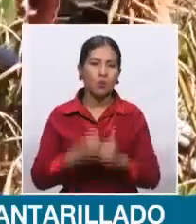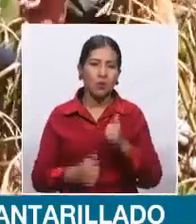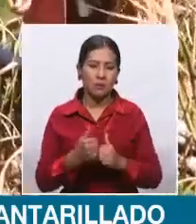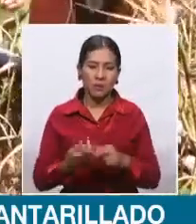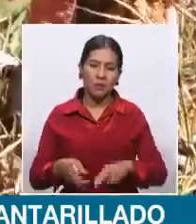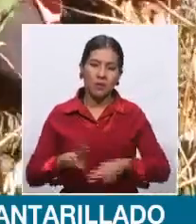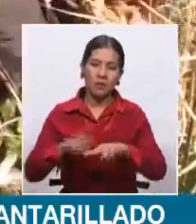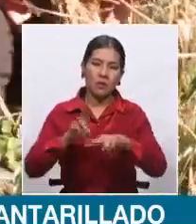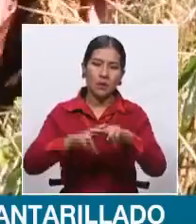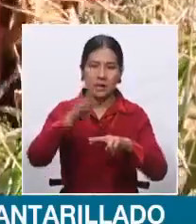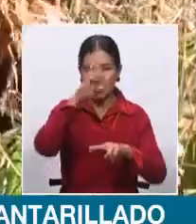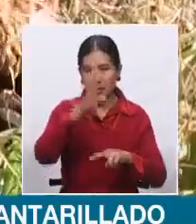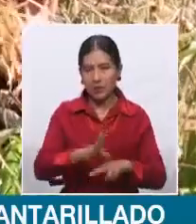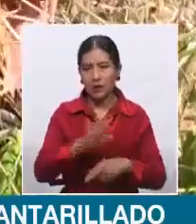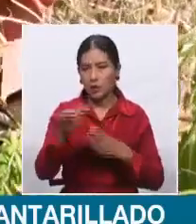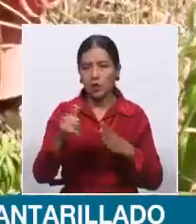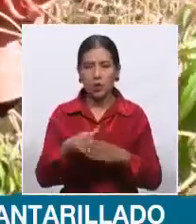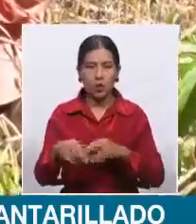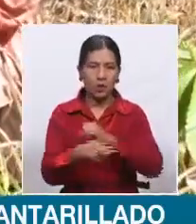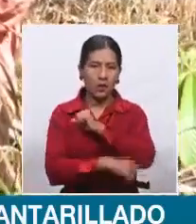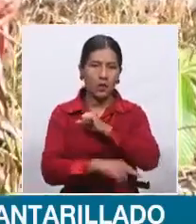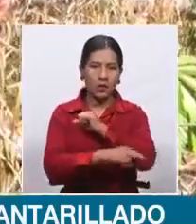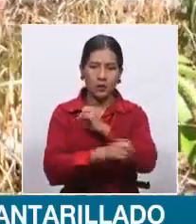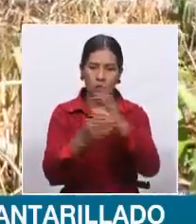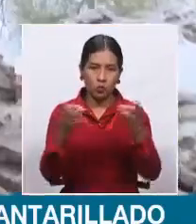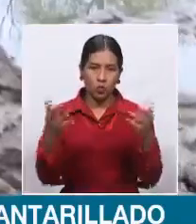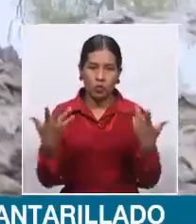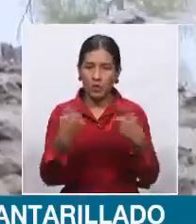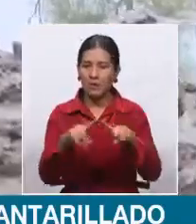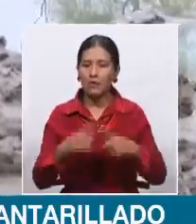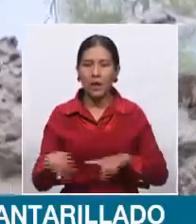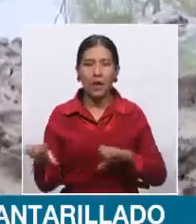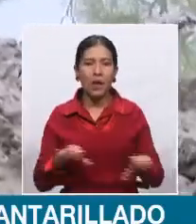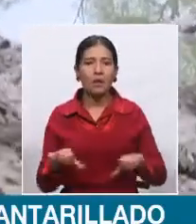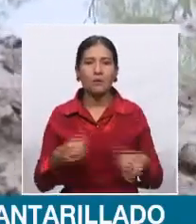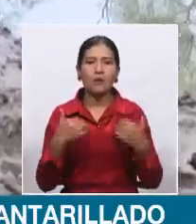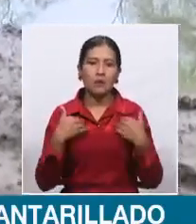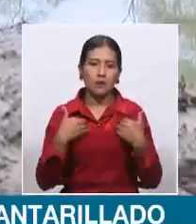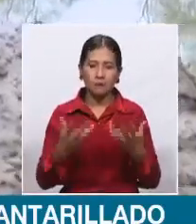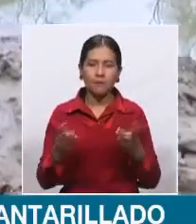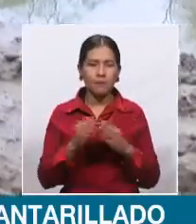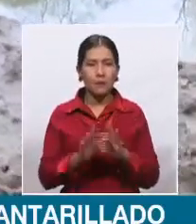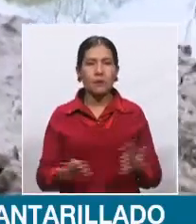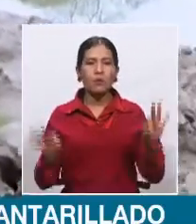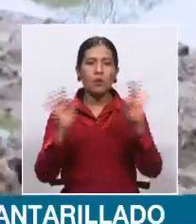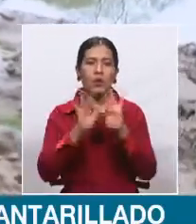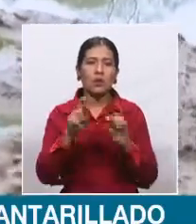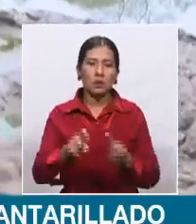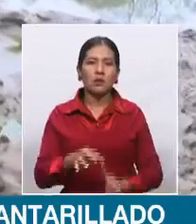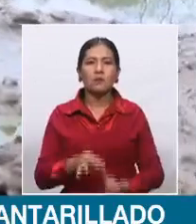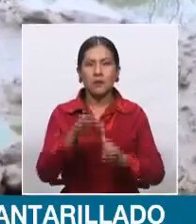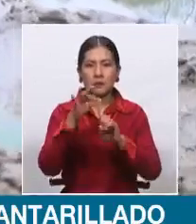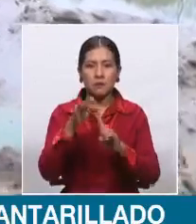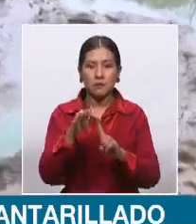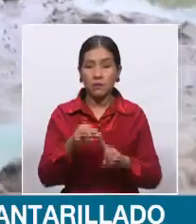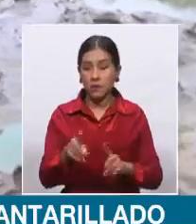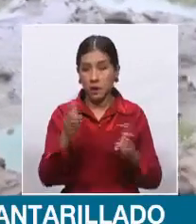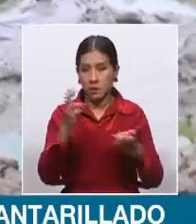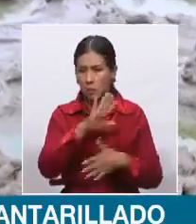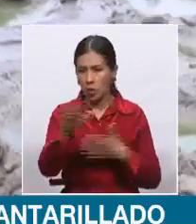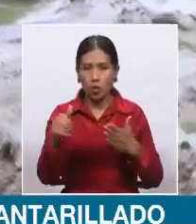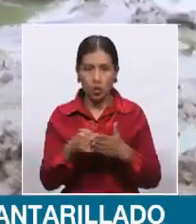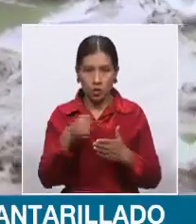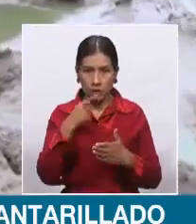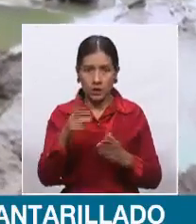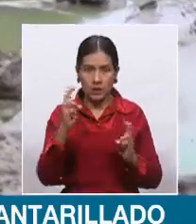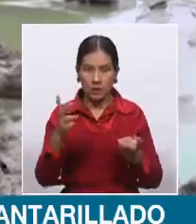de problemas a nivel nacional en diferentes actividades que tenemos, ¿no? Y que son las más principales. No todos decimos de que el agua es